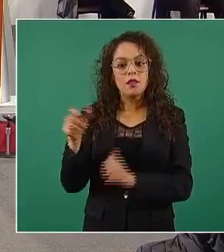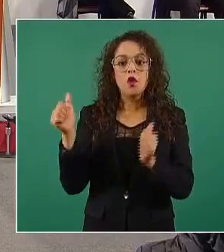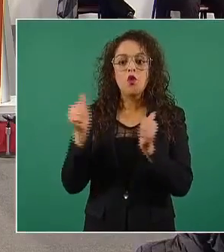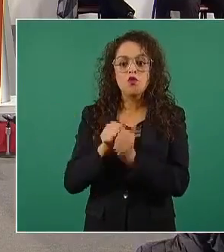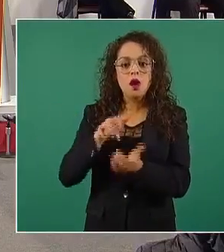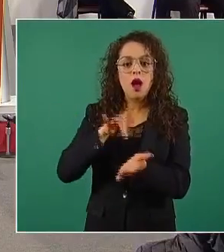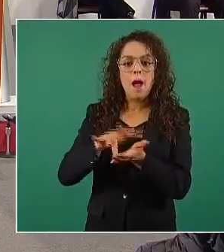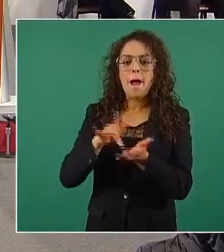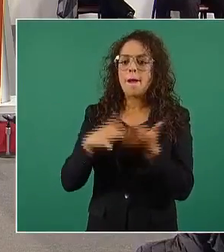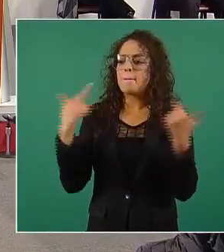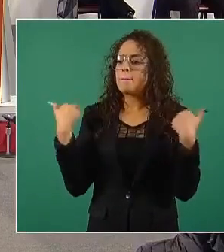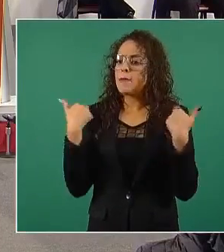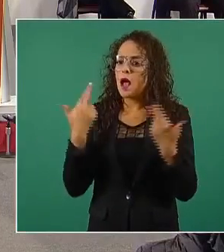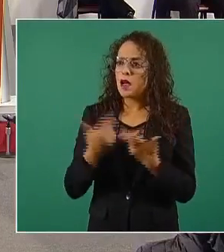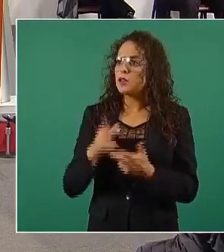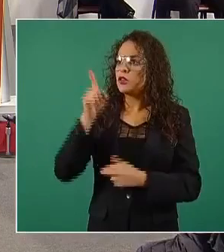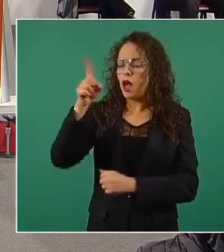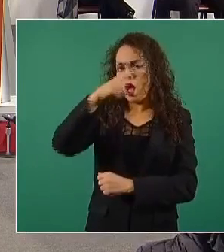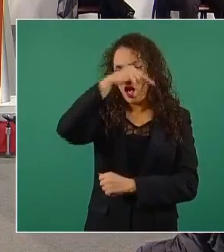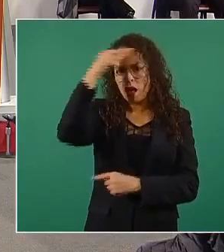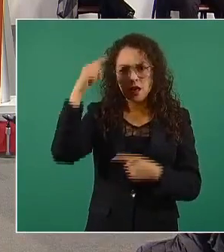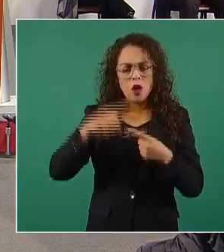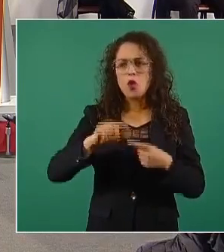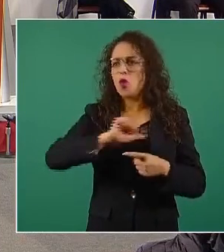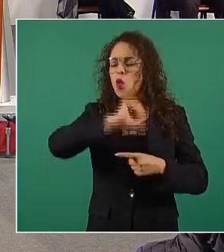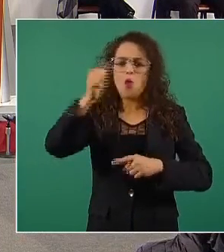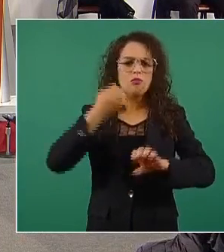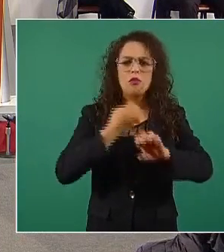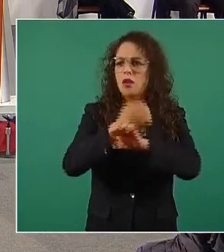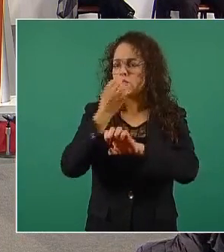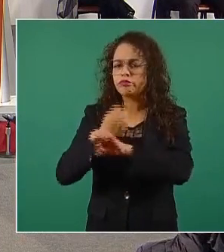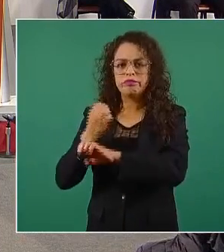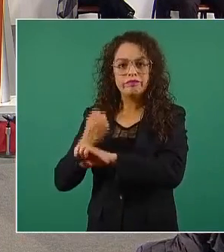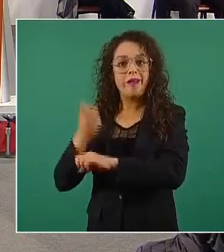regulares de Nayarit y de otros estados.